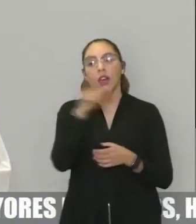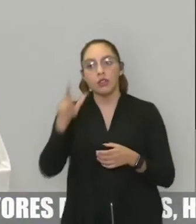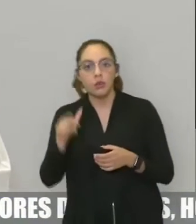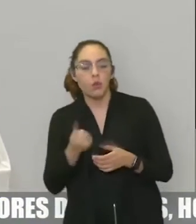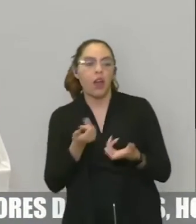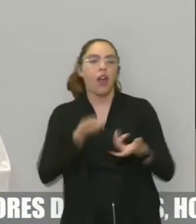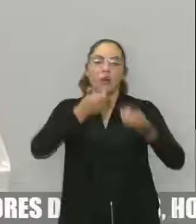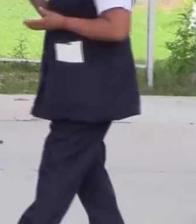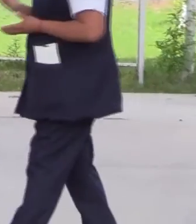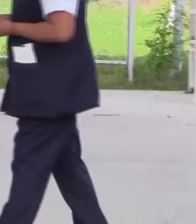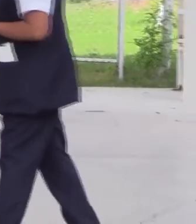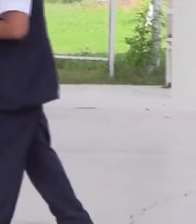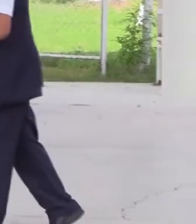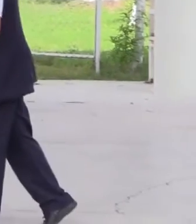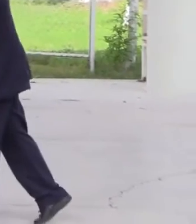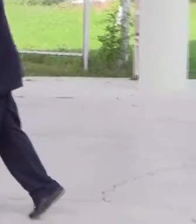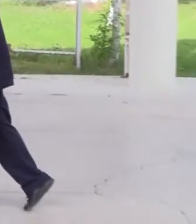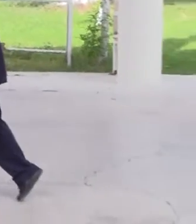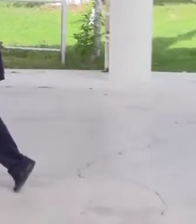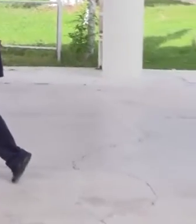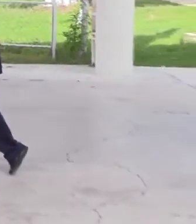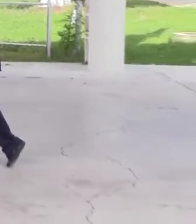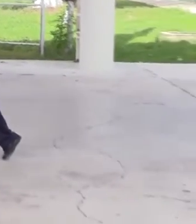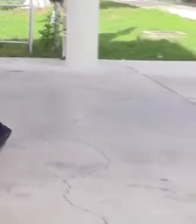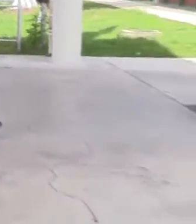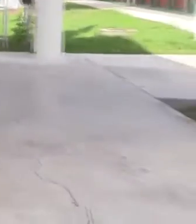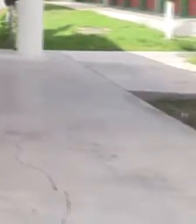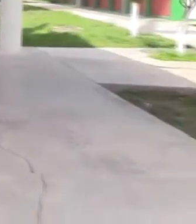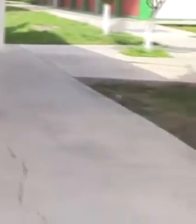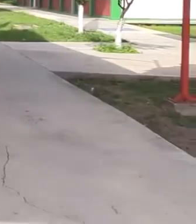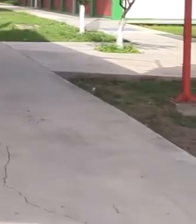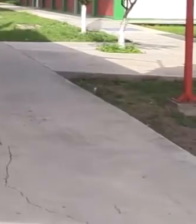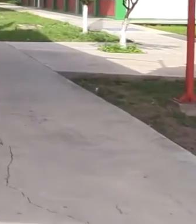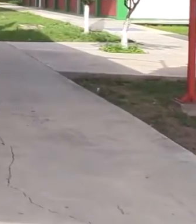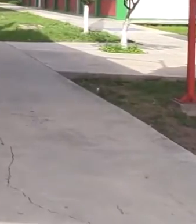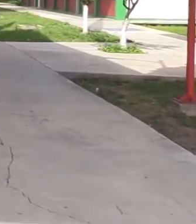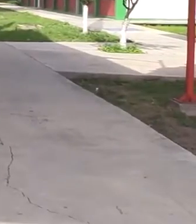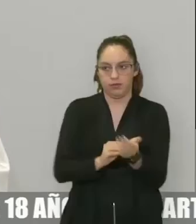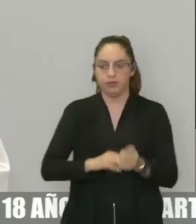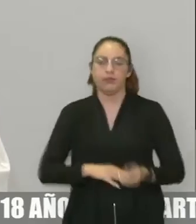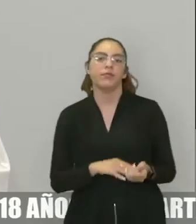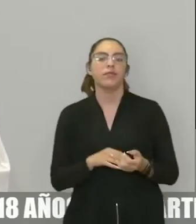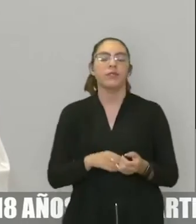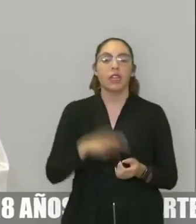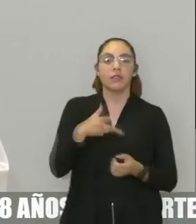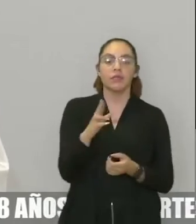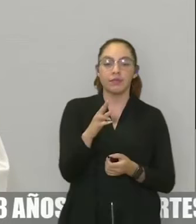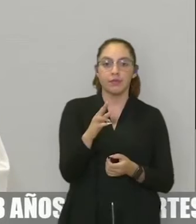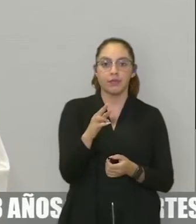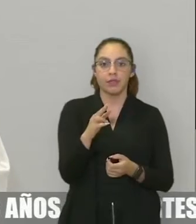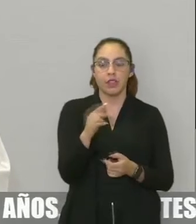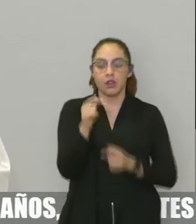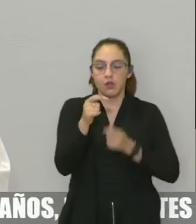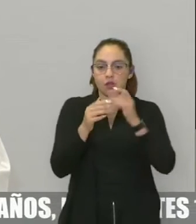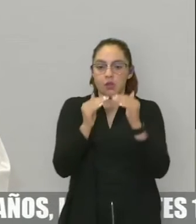pues en el control en disminuir un poco también lo que es la presencia de los casos pero sobre todo también el continuar pues estas tendencias